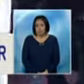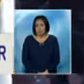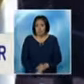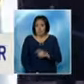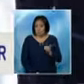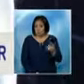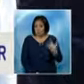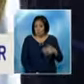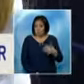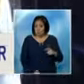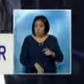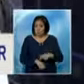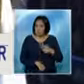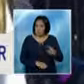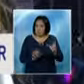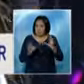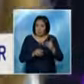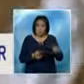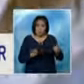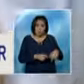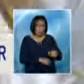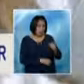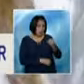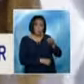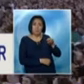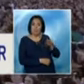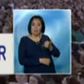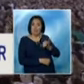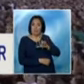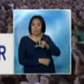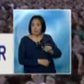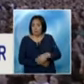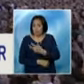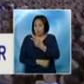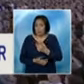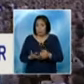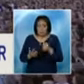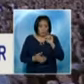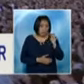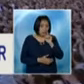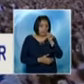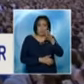Uno de los momentos que marcó la noche se dio cuando Miley Cyrus y Ariana Grande cantaron a dúo Don't Dream It's Over.